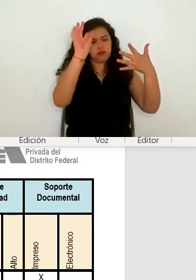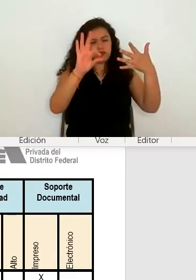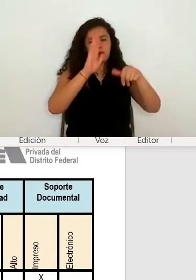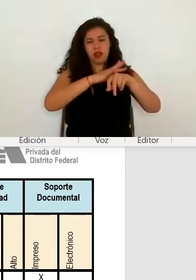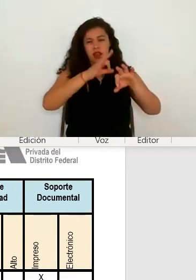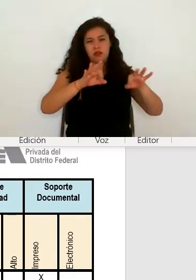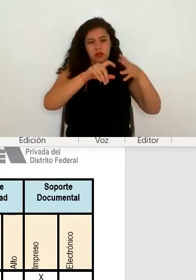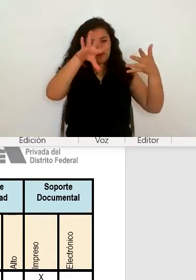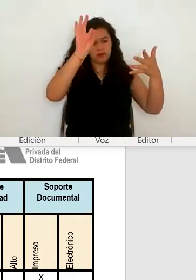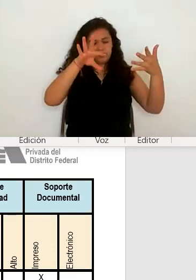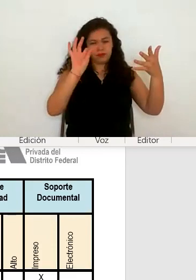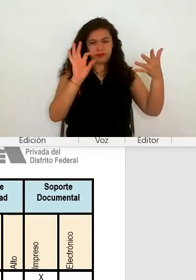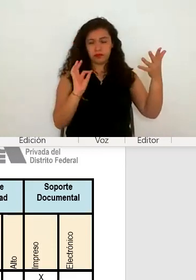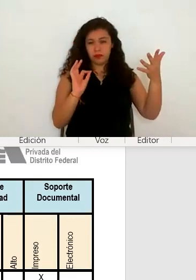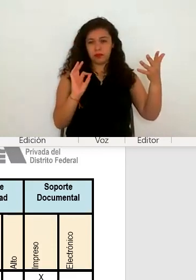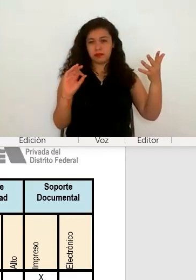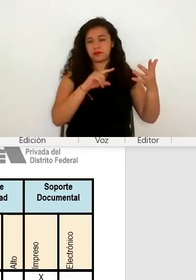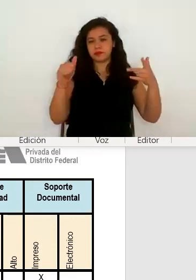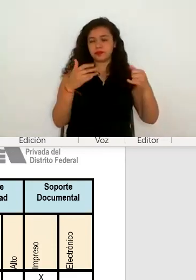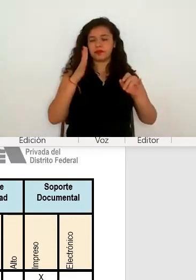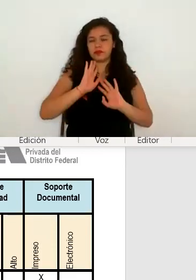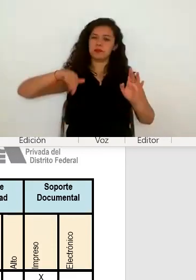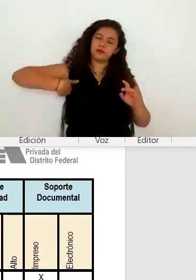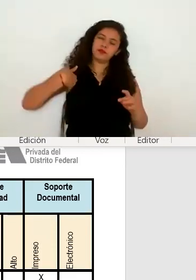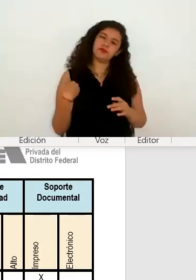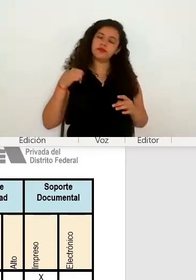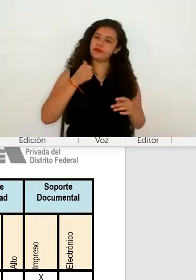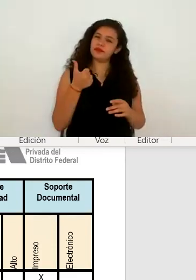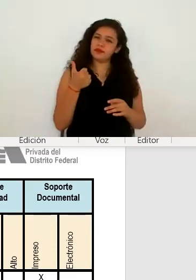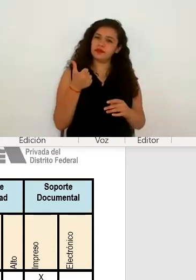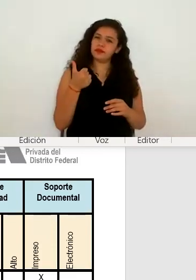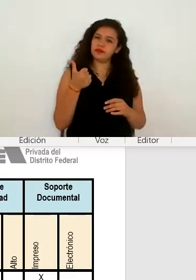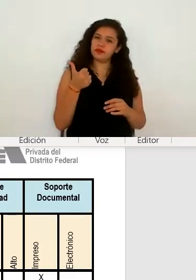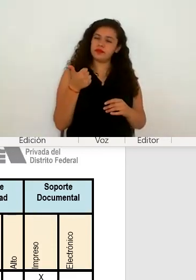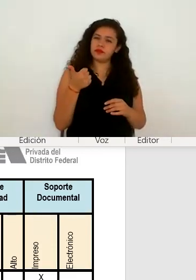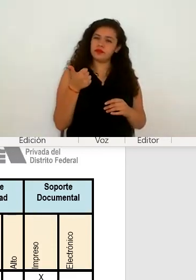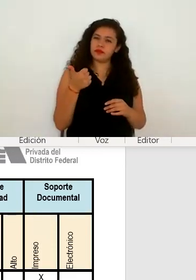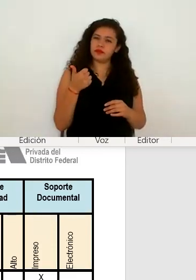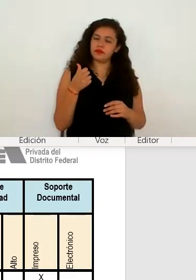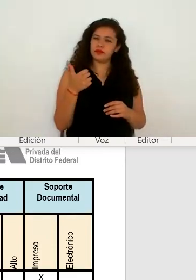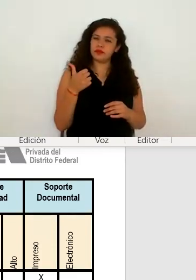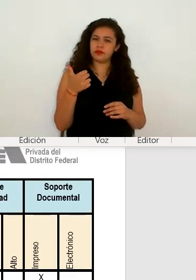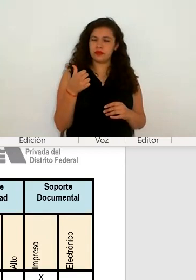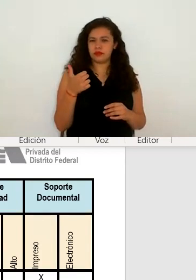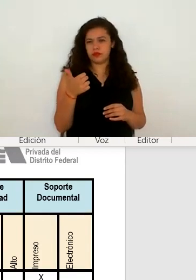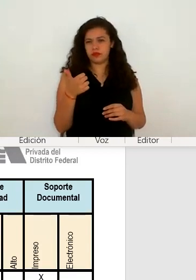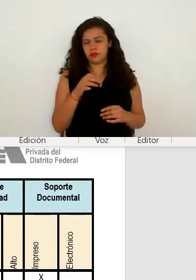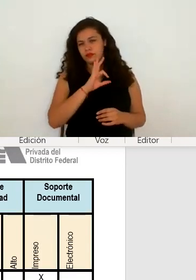relevantes y son los que se van a conservar y las demás se pueden destruir. O puede ser, miren,